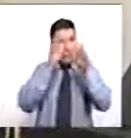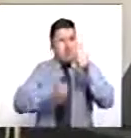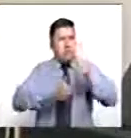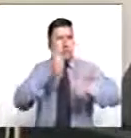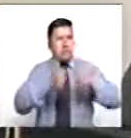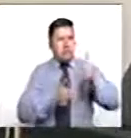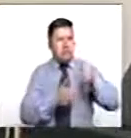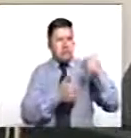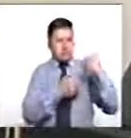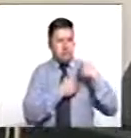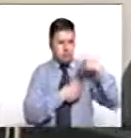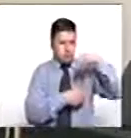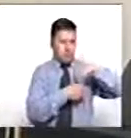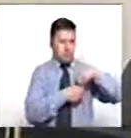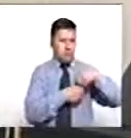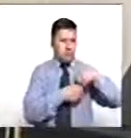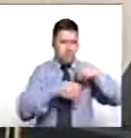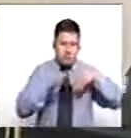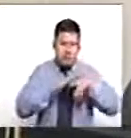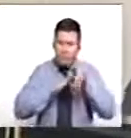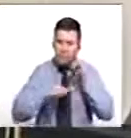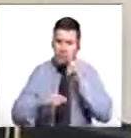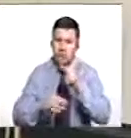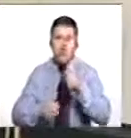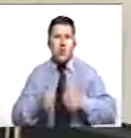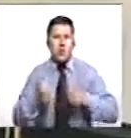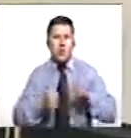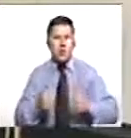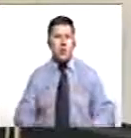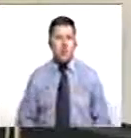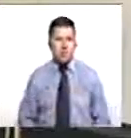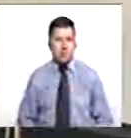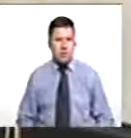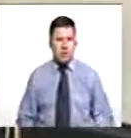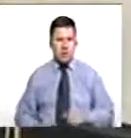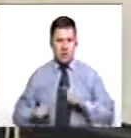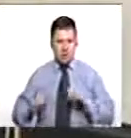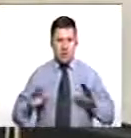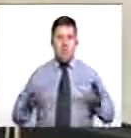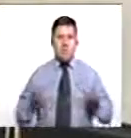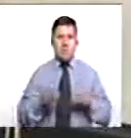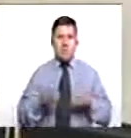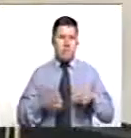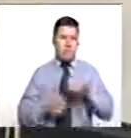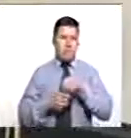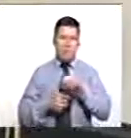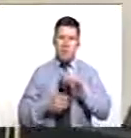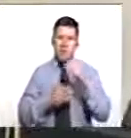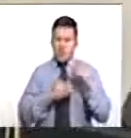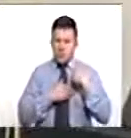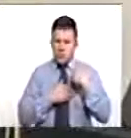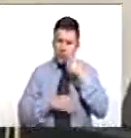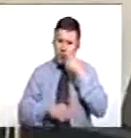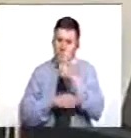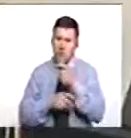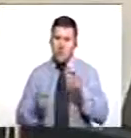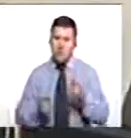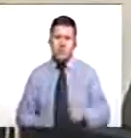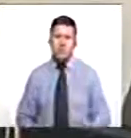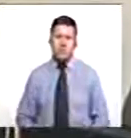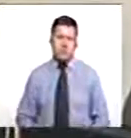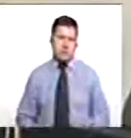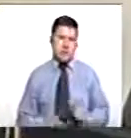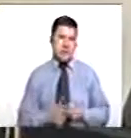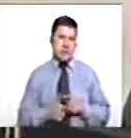sus roles en una intervención y cuáles son sus roles como administradores y cuáles son sus roles como controladores.